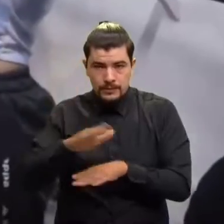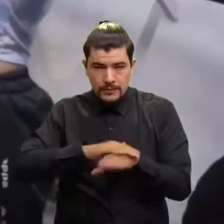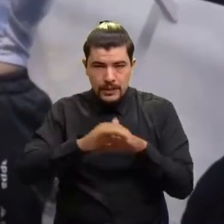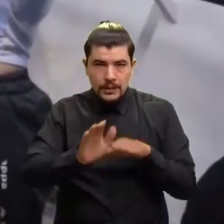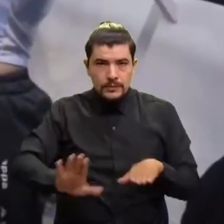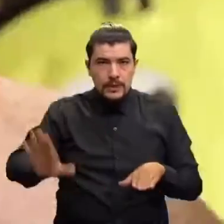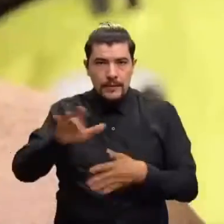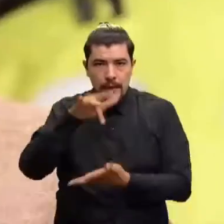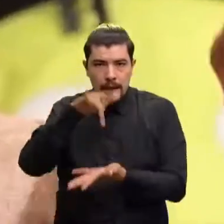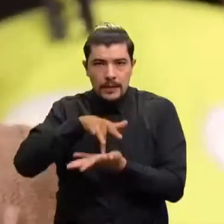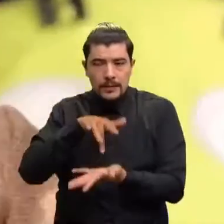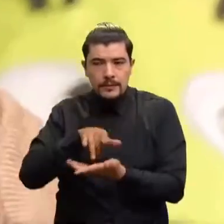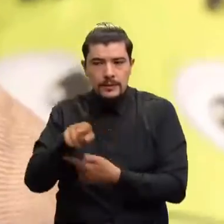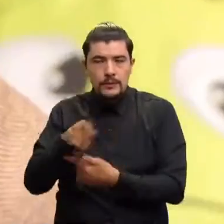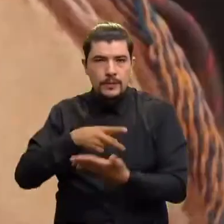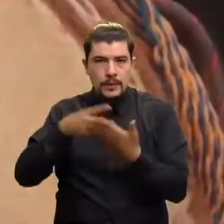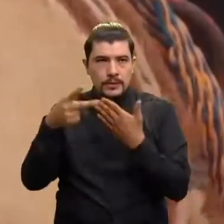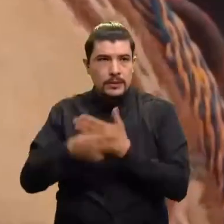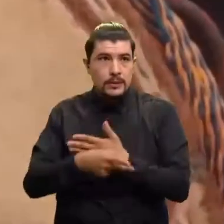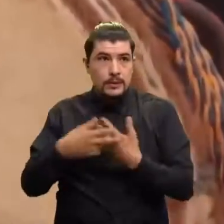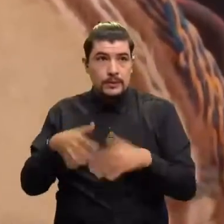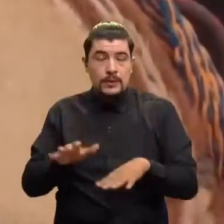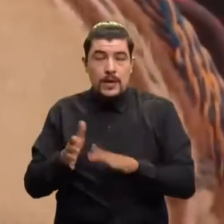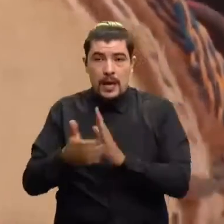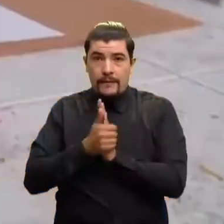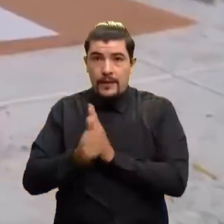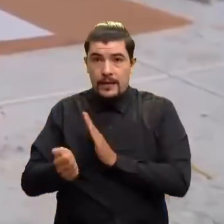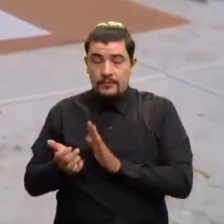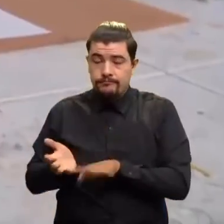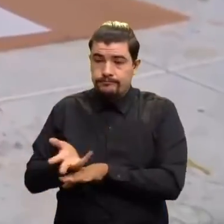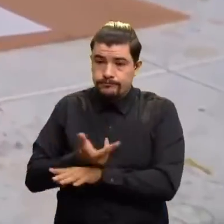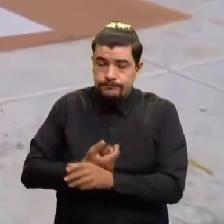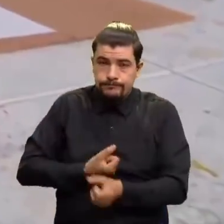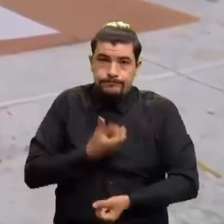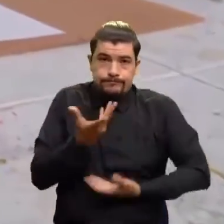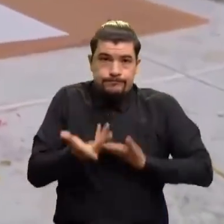despertar esos talentos que muchas veces pueden estar ocultos.